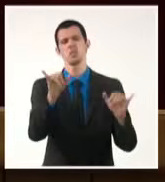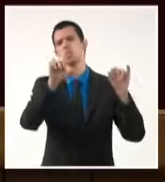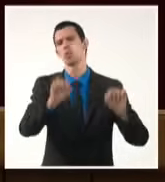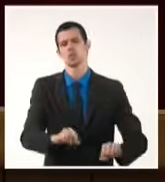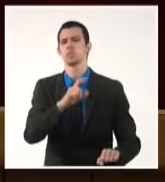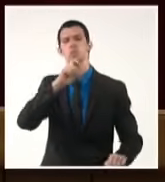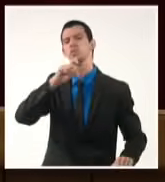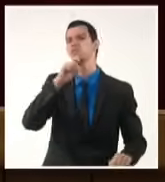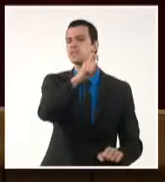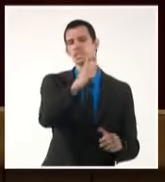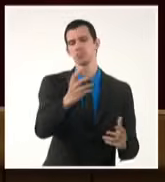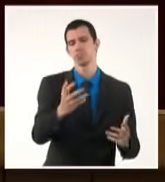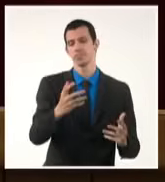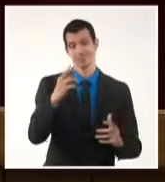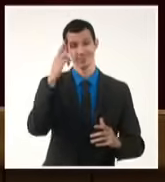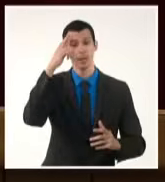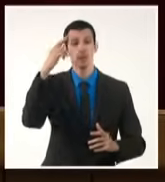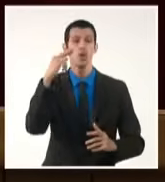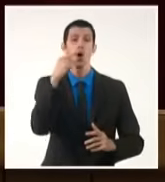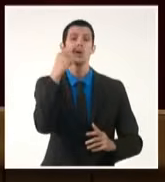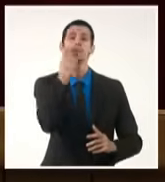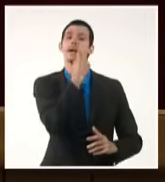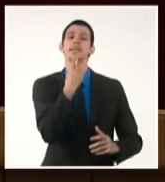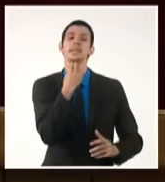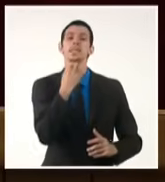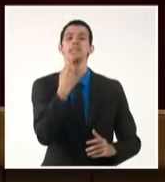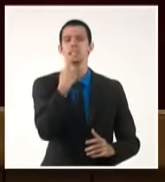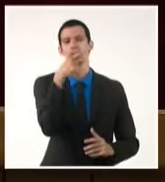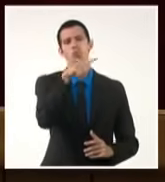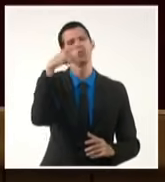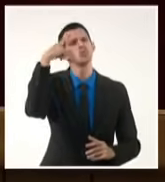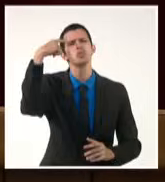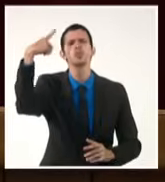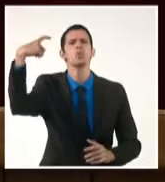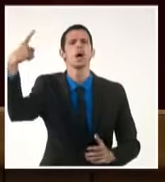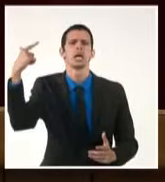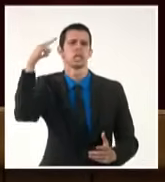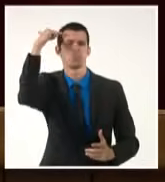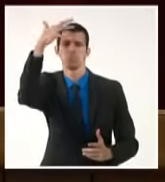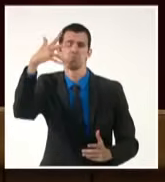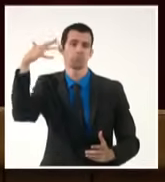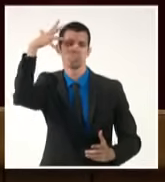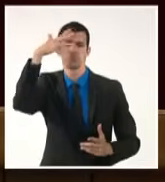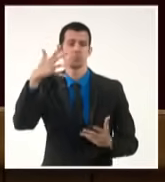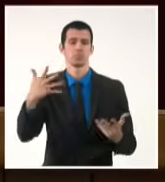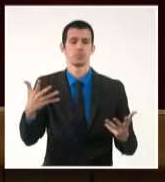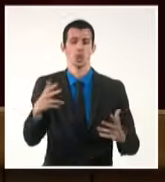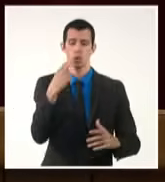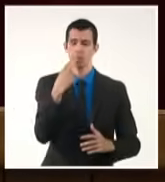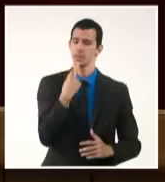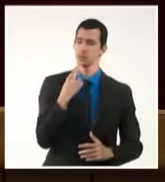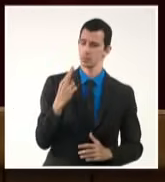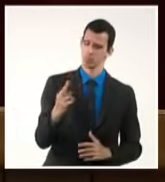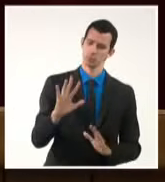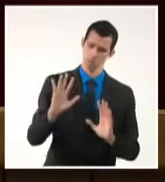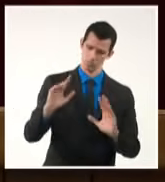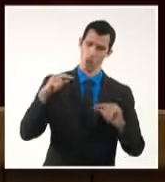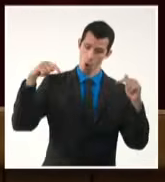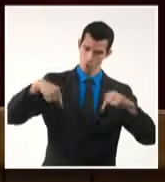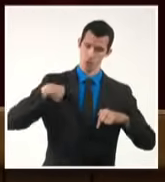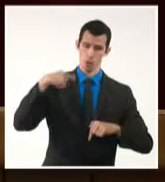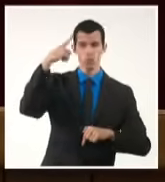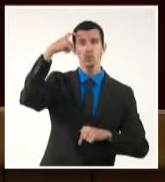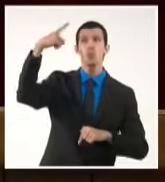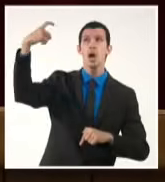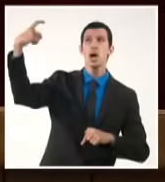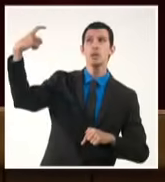Martí lo acusaron una vez de soñador, y Martí respondió que los sueños de hoy serán las leyes del futuro.